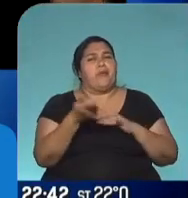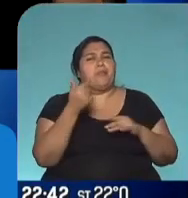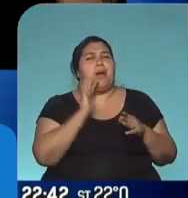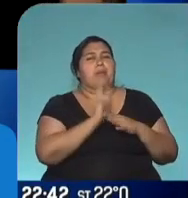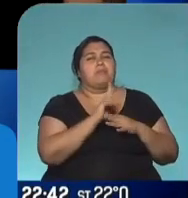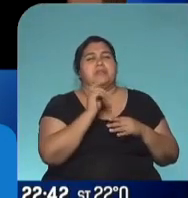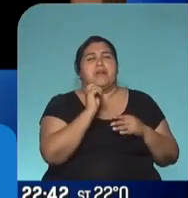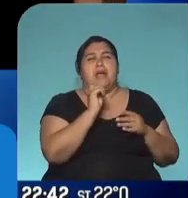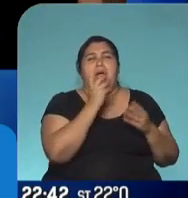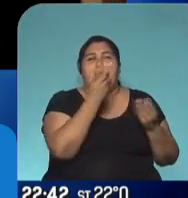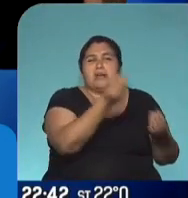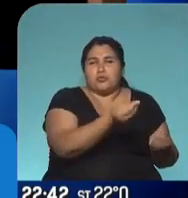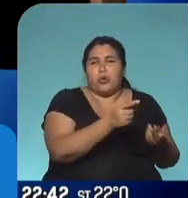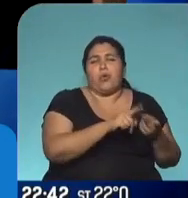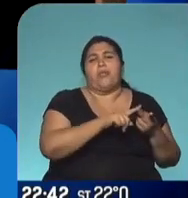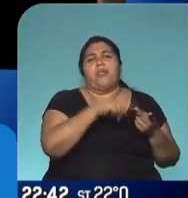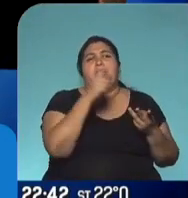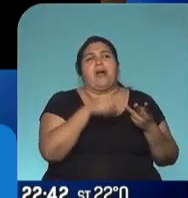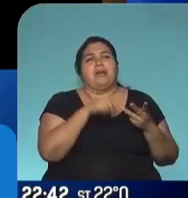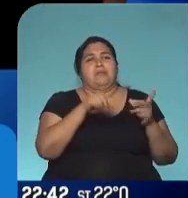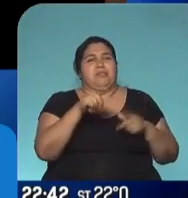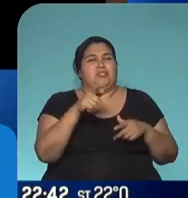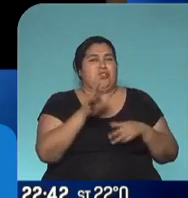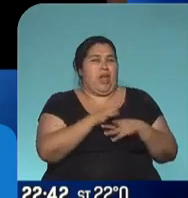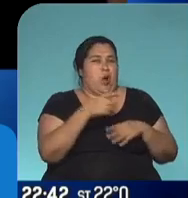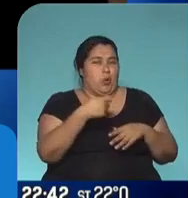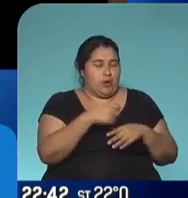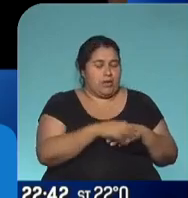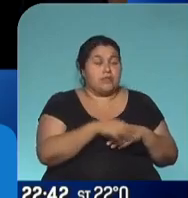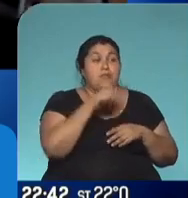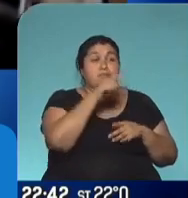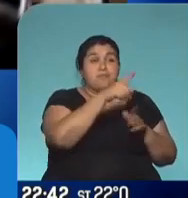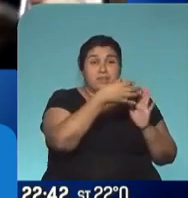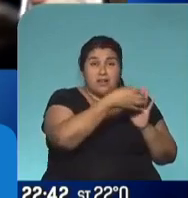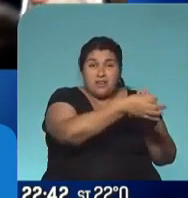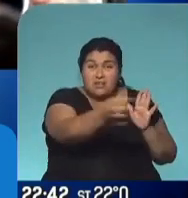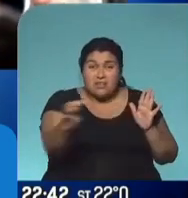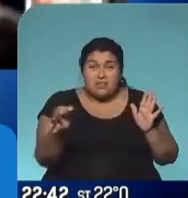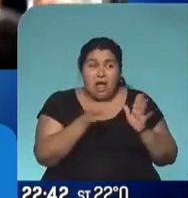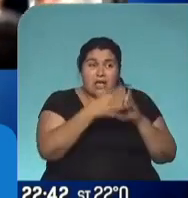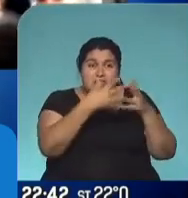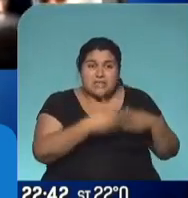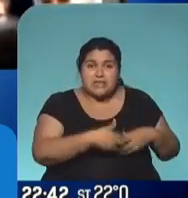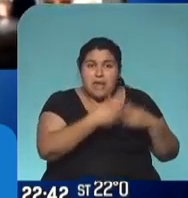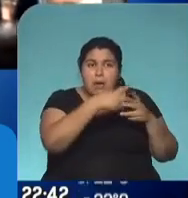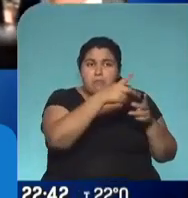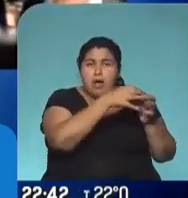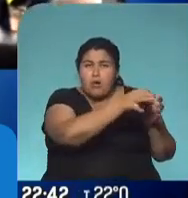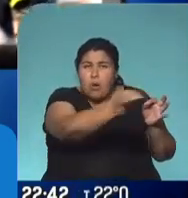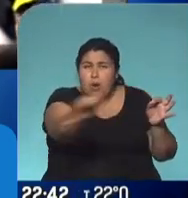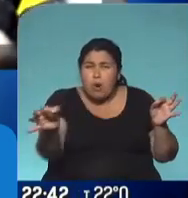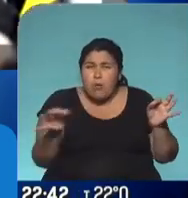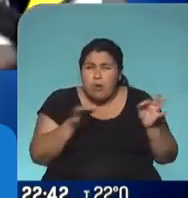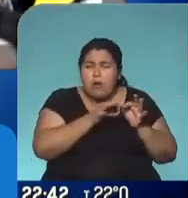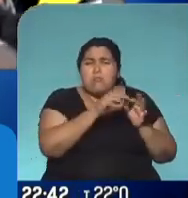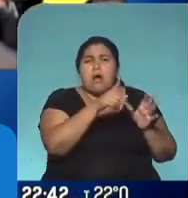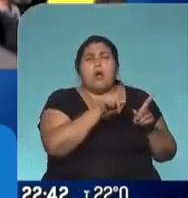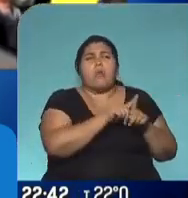que ya están jubilados. Y esto significa el conjunto del sistema para el gobierno francés